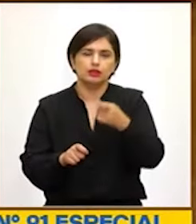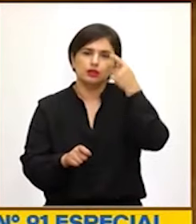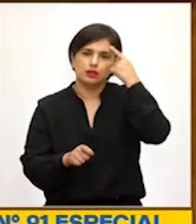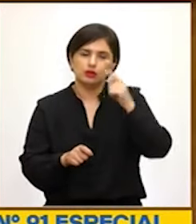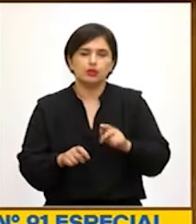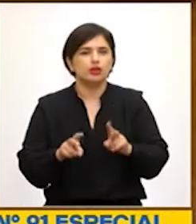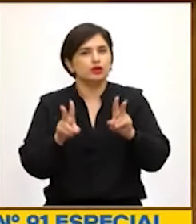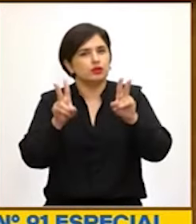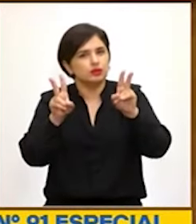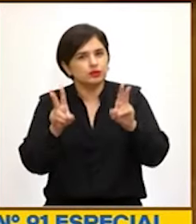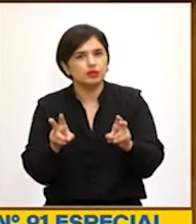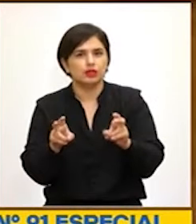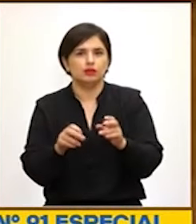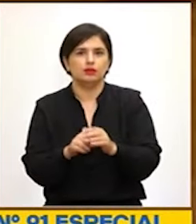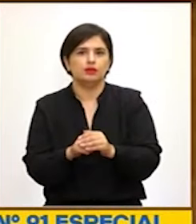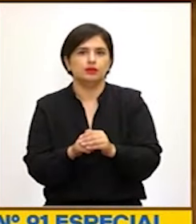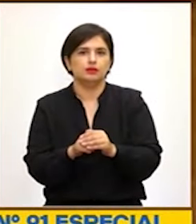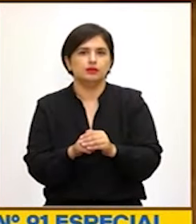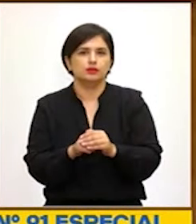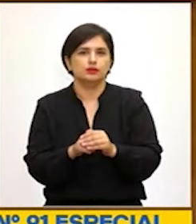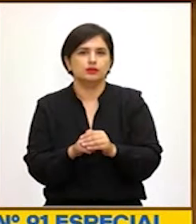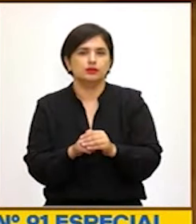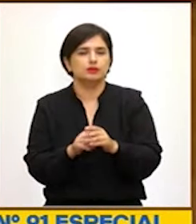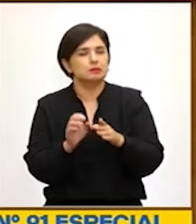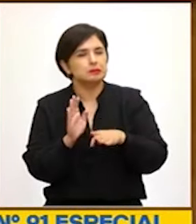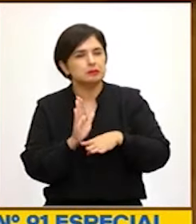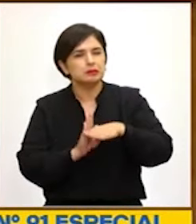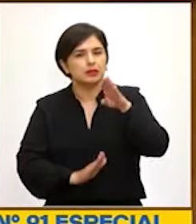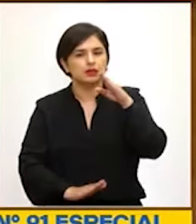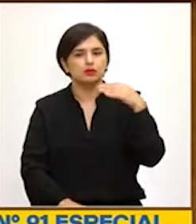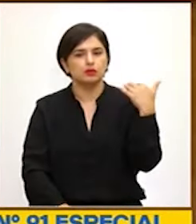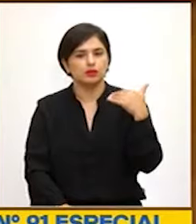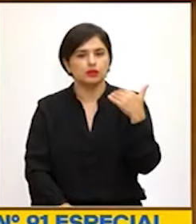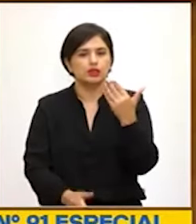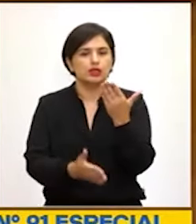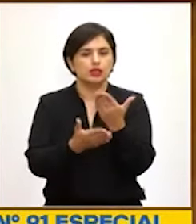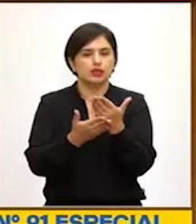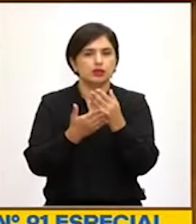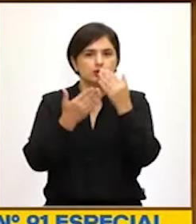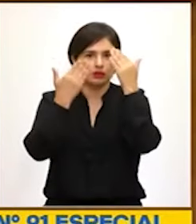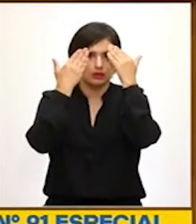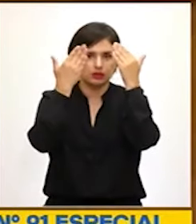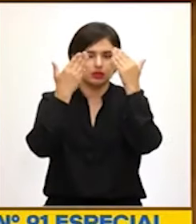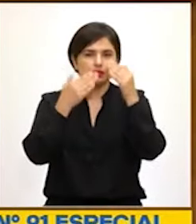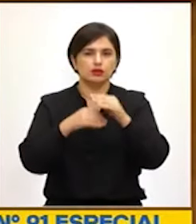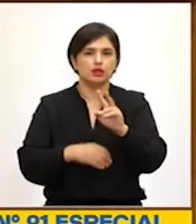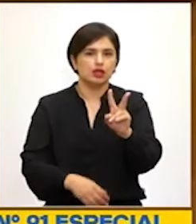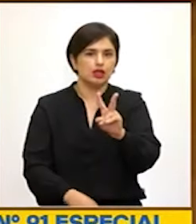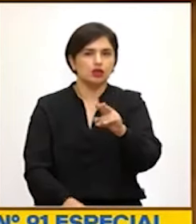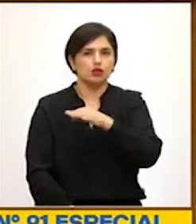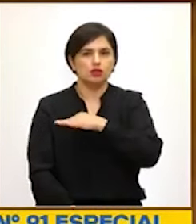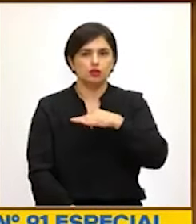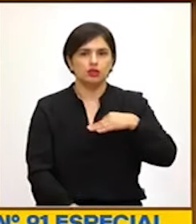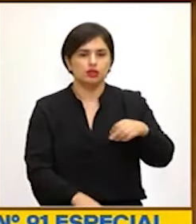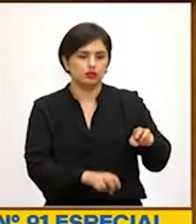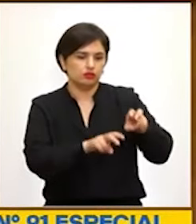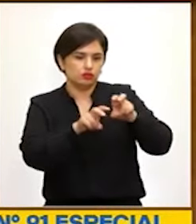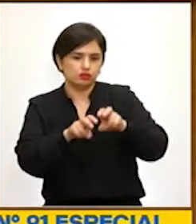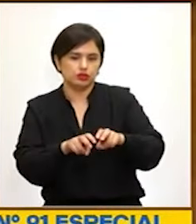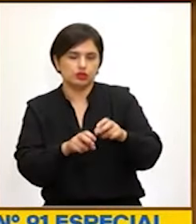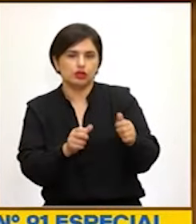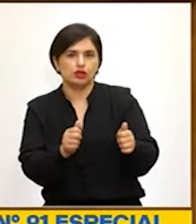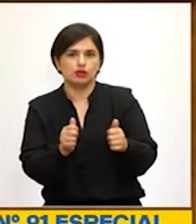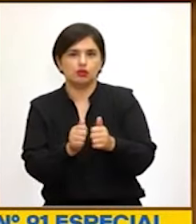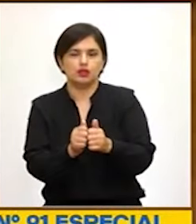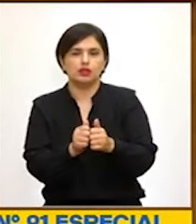todavía aún Incluso un poquito mayor dice aprovecho por su interio saludar a los dos ministros que nos acompañan al vicepresidente corfo y al